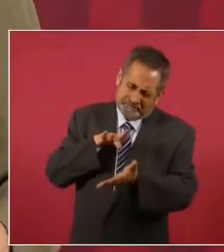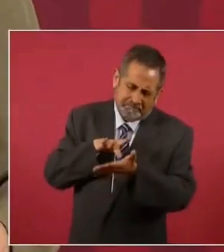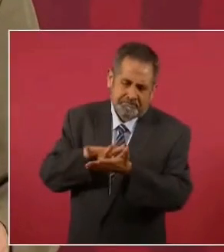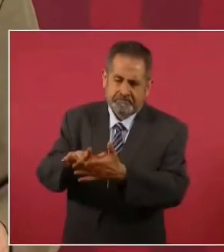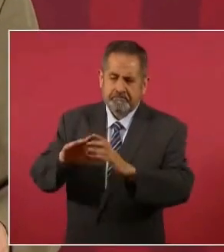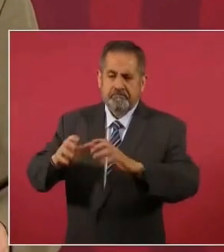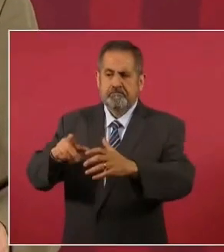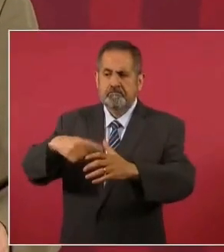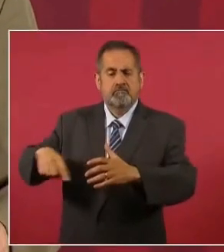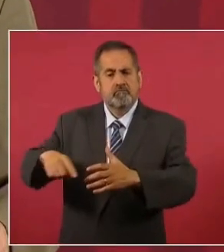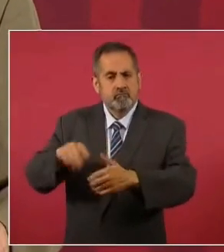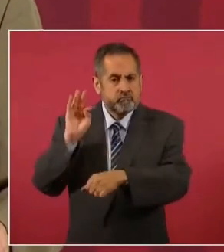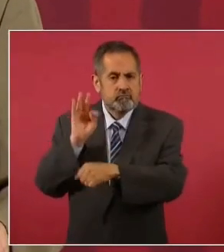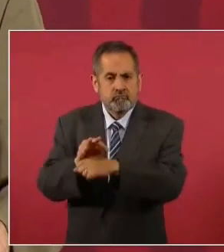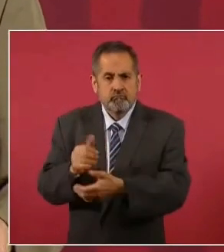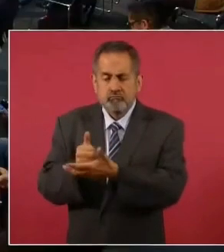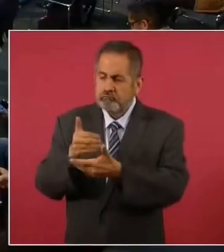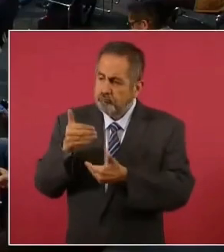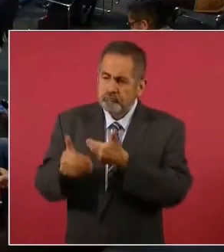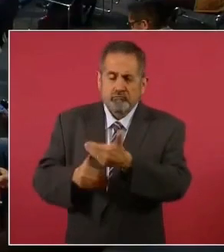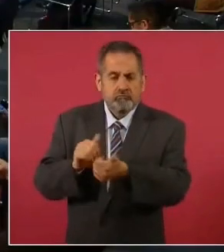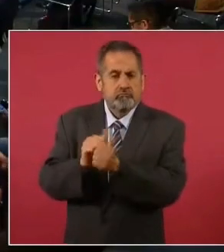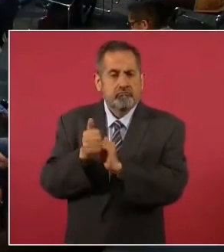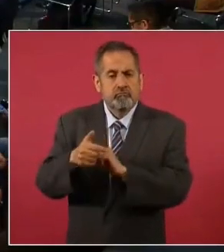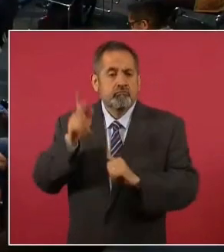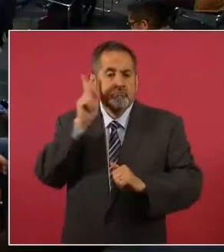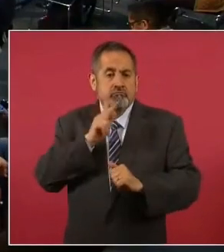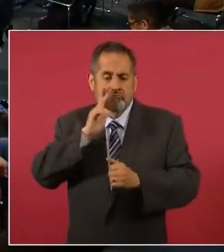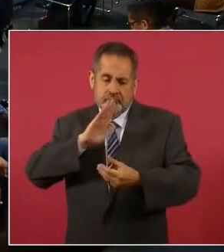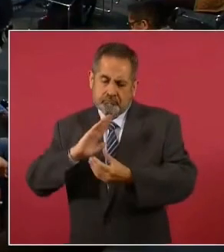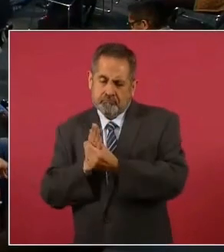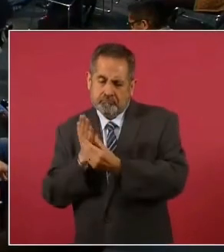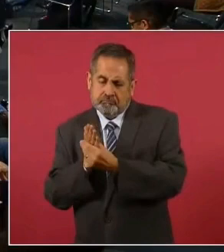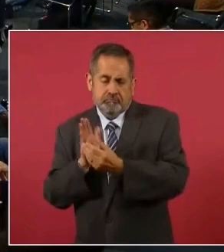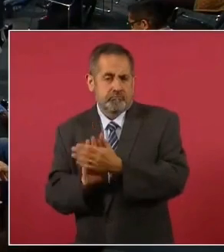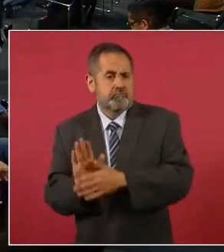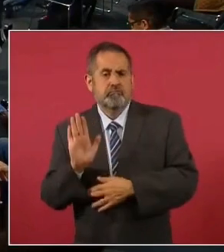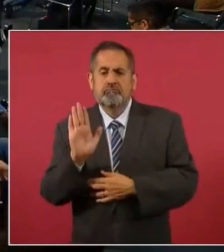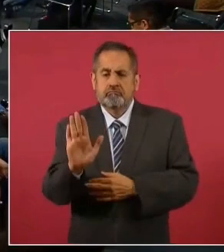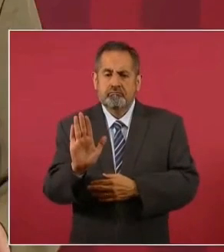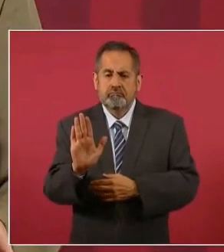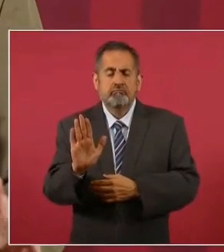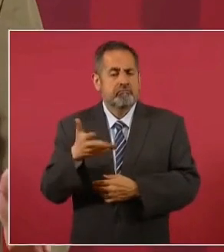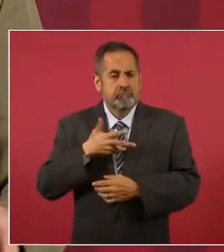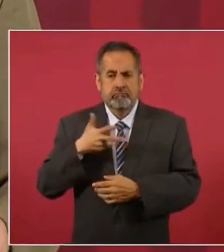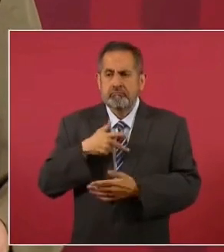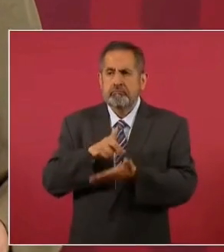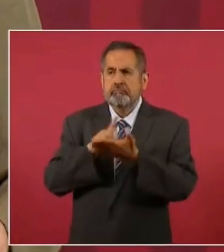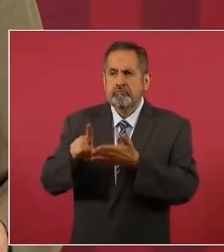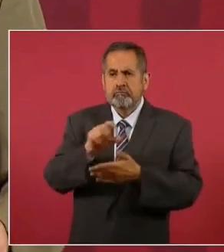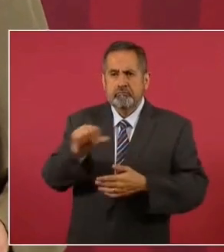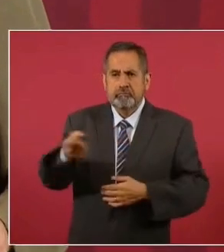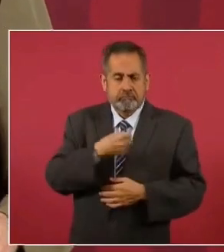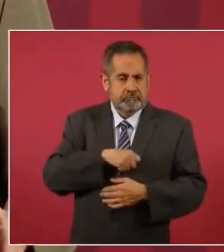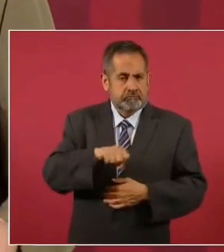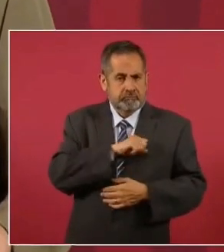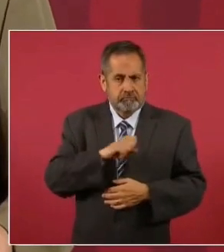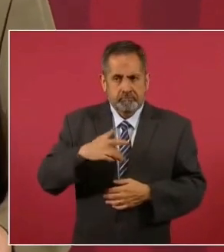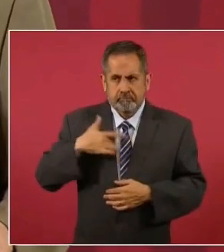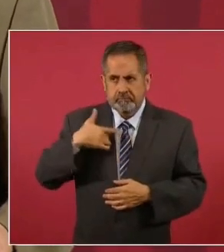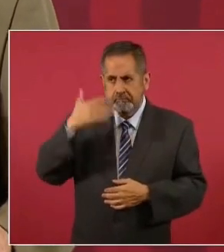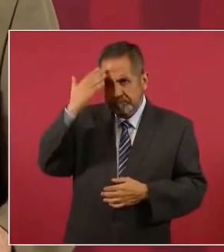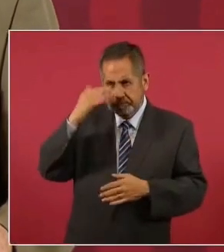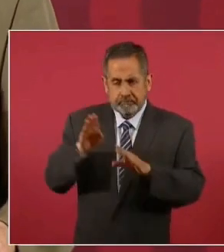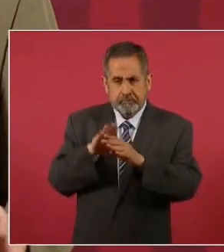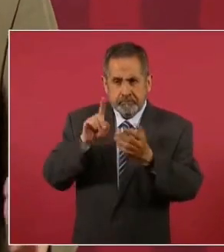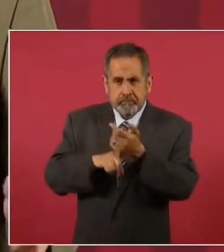grupo técnico y que el avance iba a ser con la evidencia técnica que era muy clara y con el derecho a la salud. Entonces, estoy consciente que